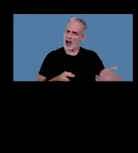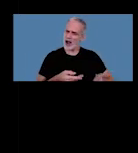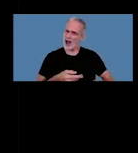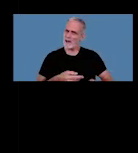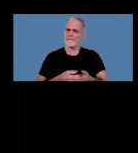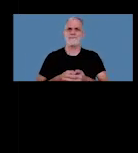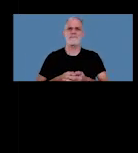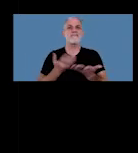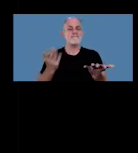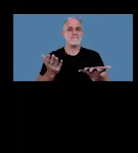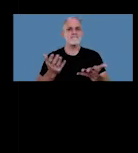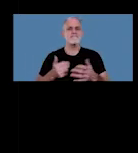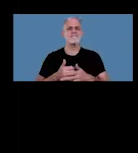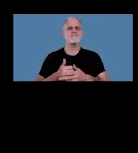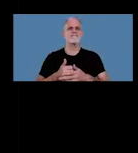y